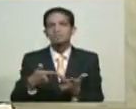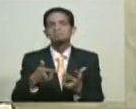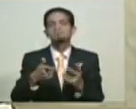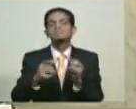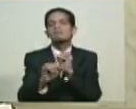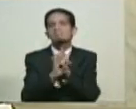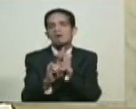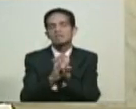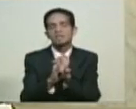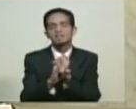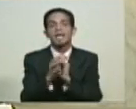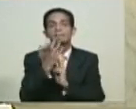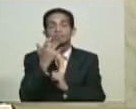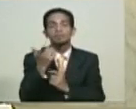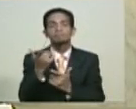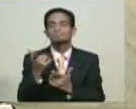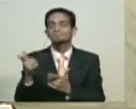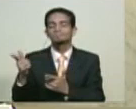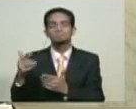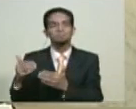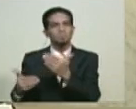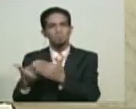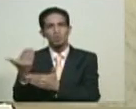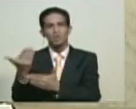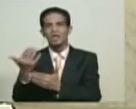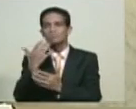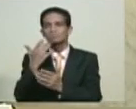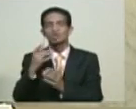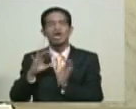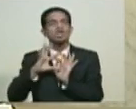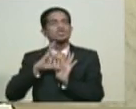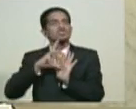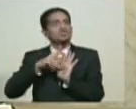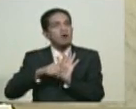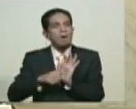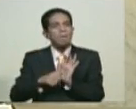Una de las modalidades de la guerra económica es robarse el dinero físico